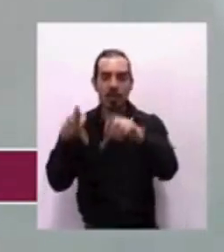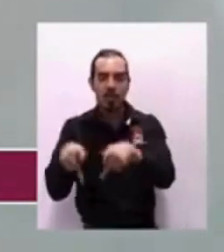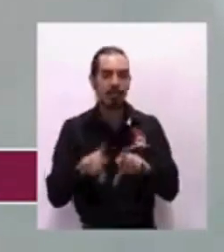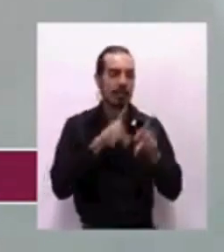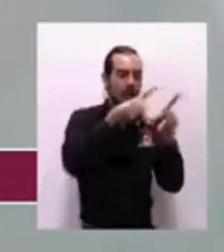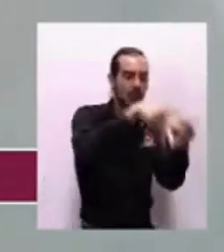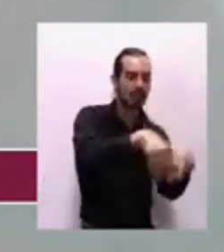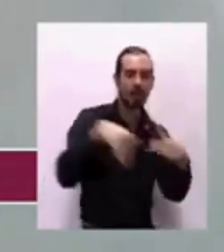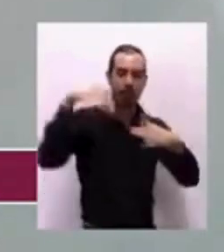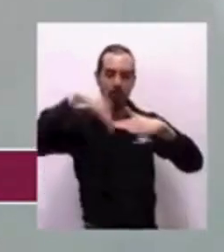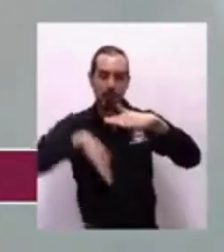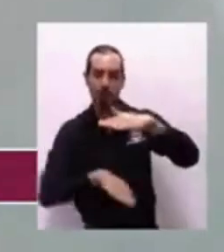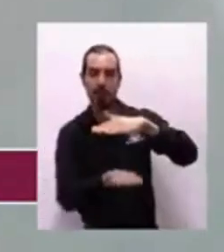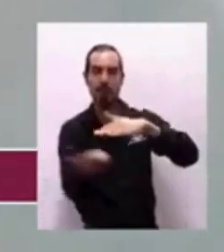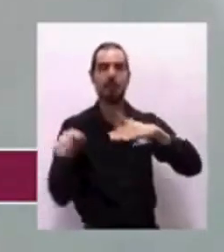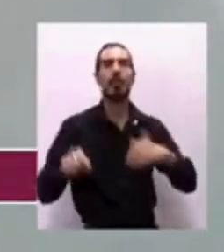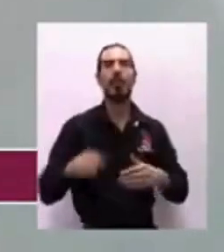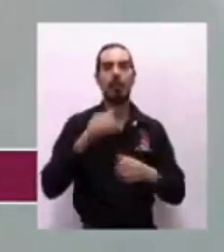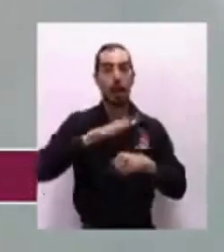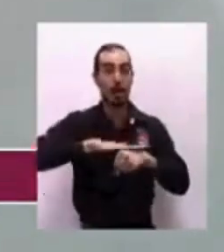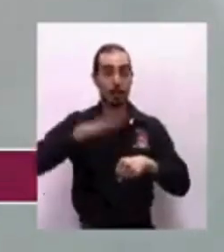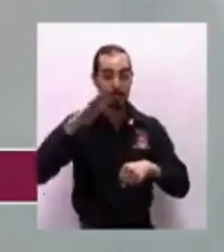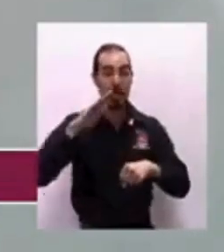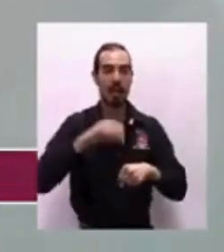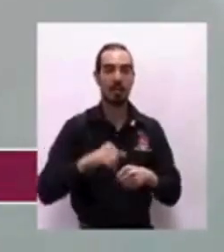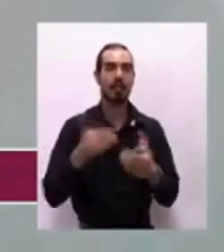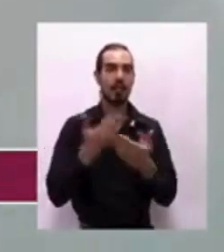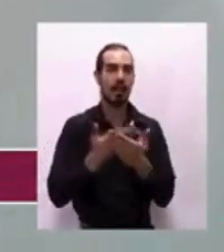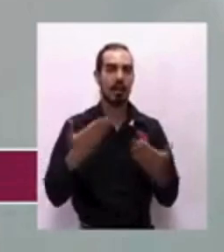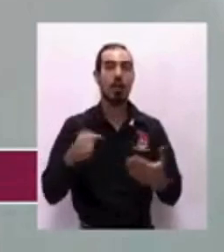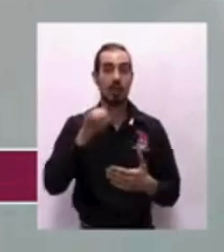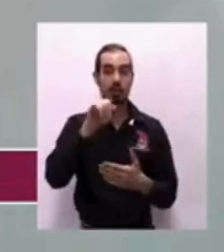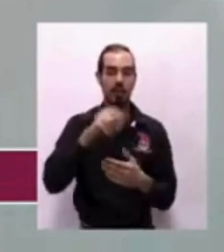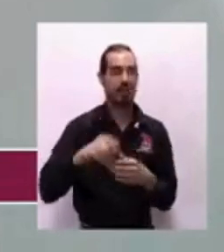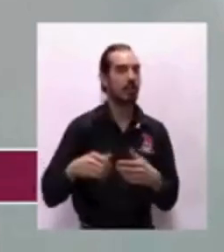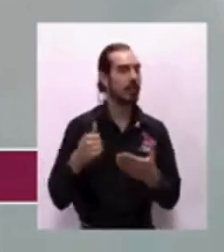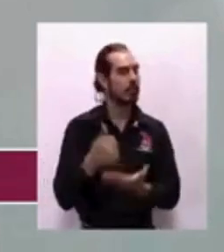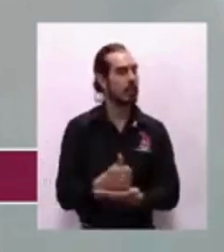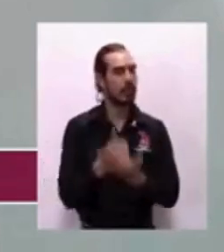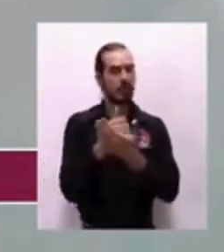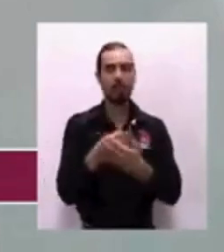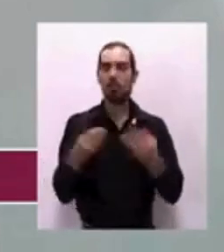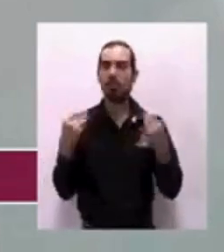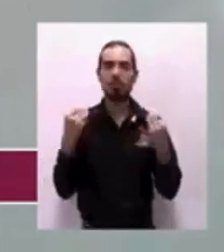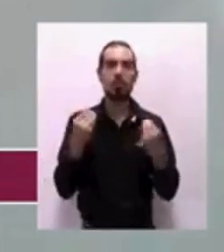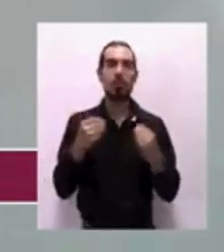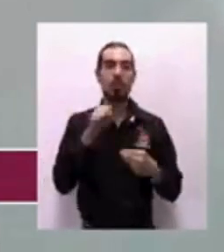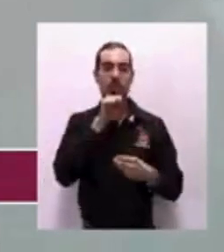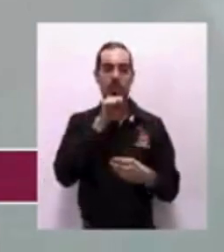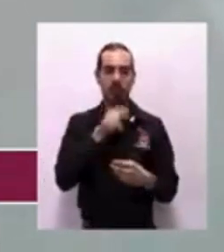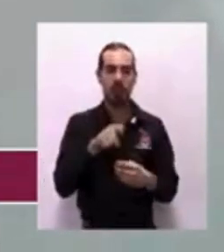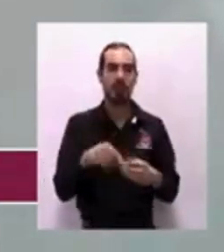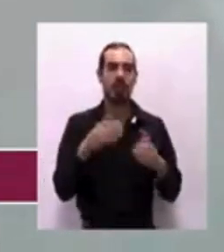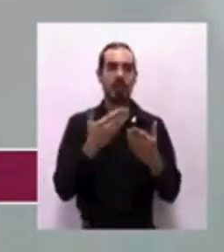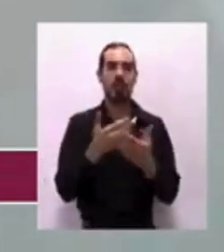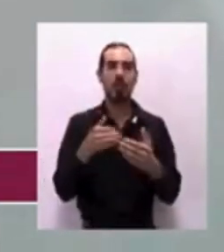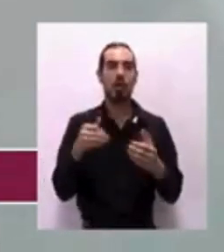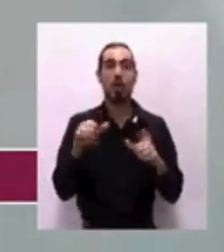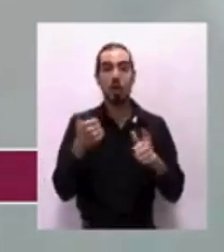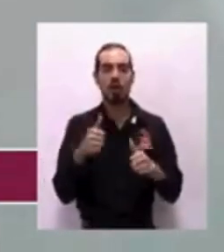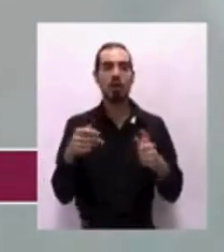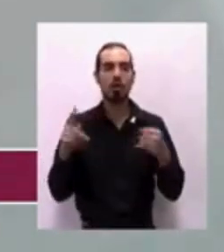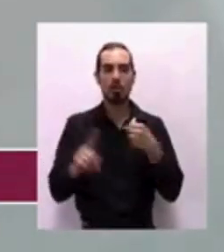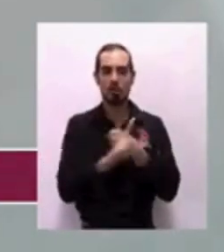gran obra después del distribuidor vial Talamás. Esta obra va a ser de mucha ayuda también y va a tratar de resolver otro